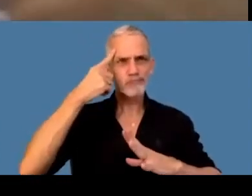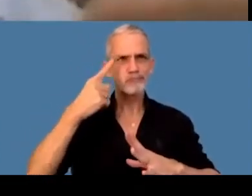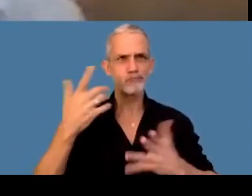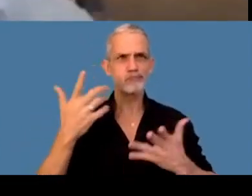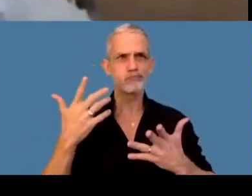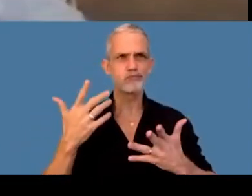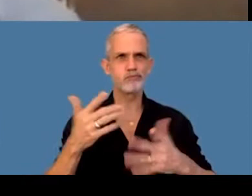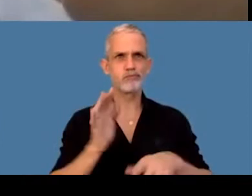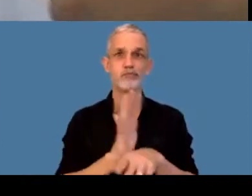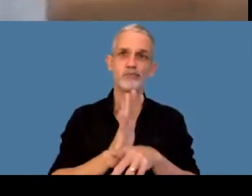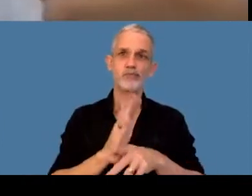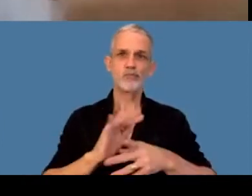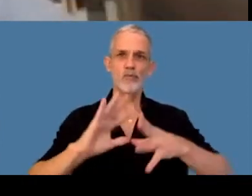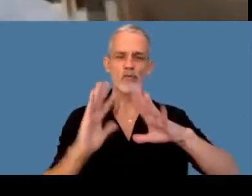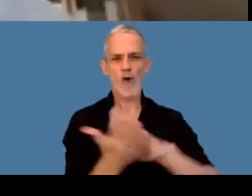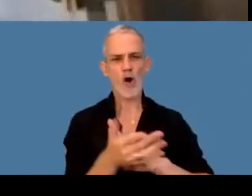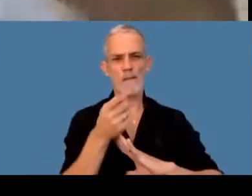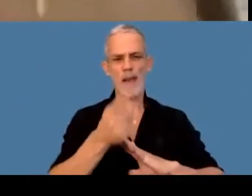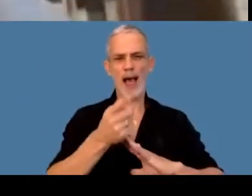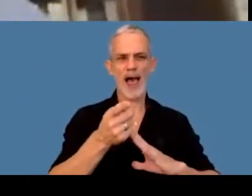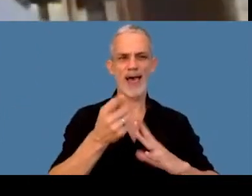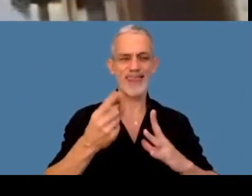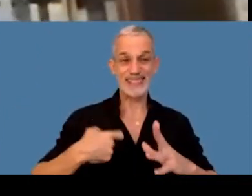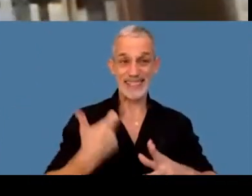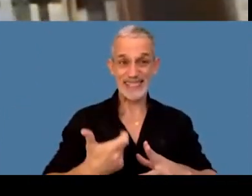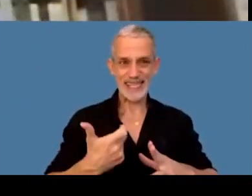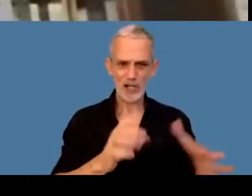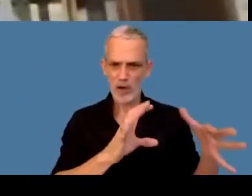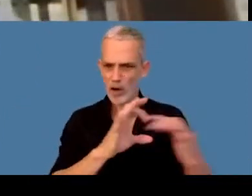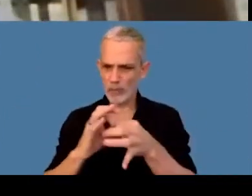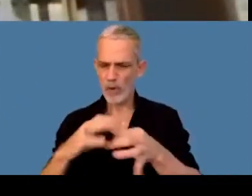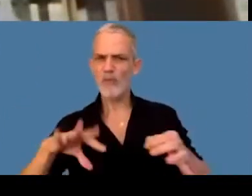un modelo sindical con un modelo de país.